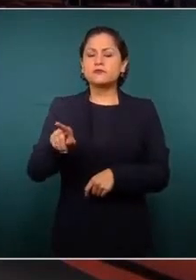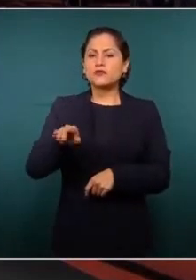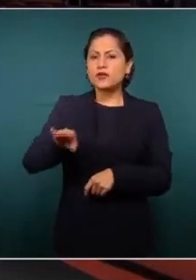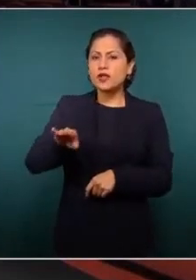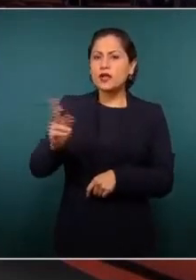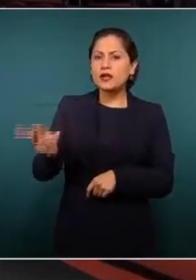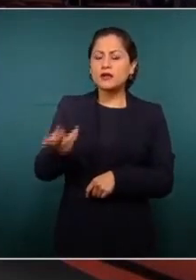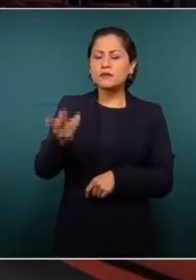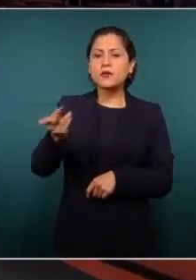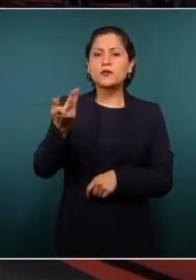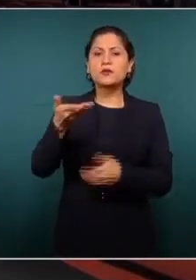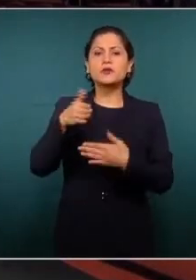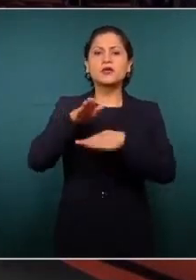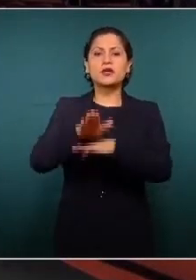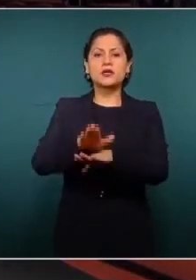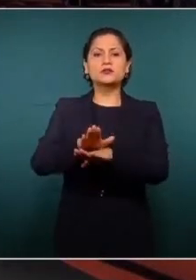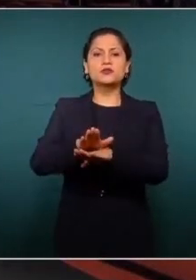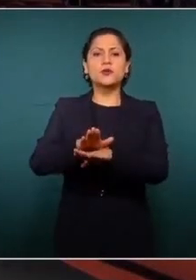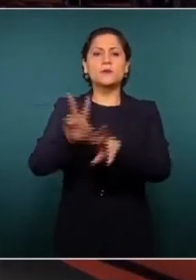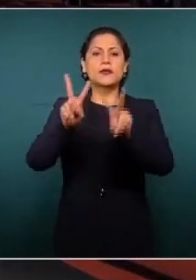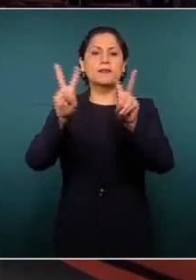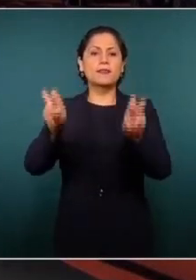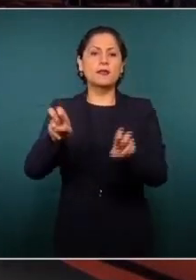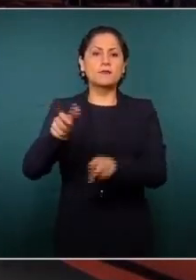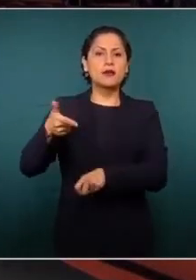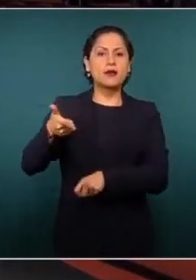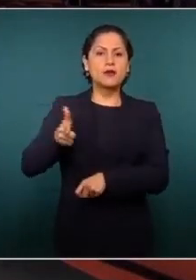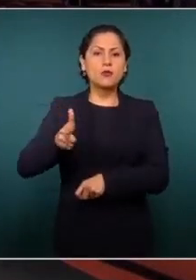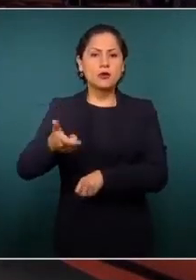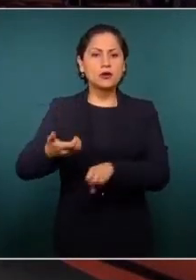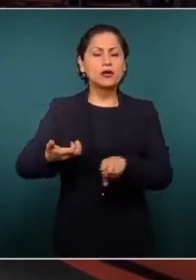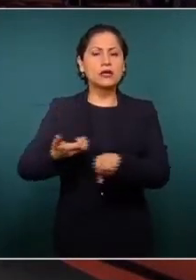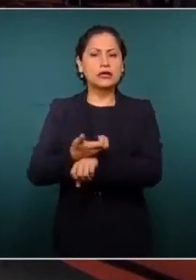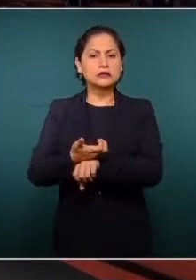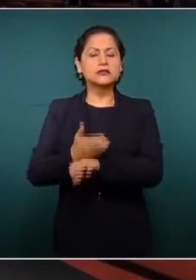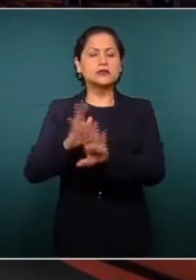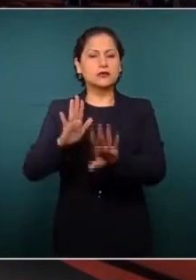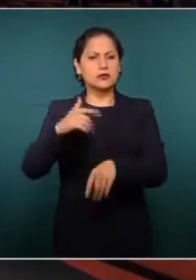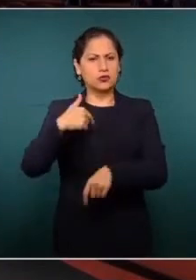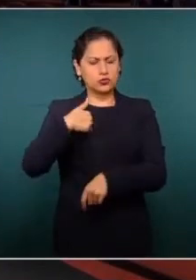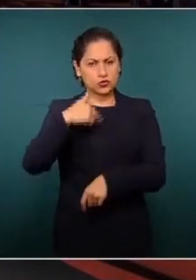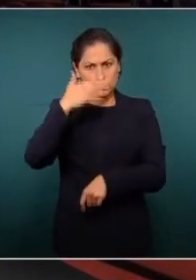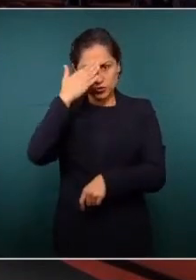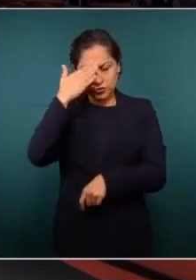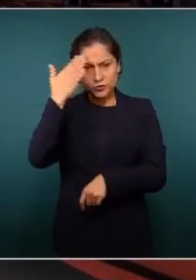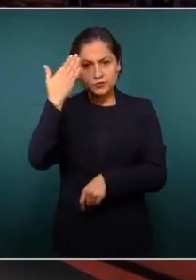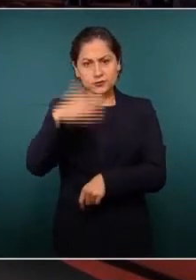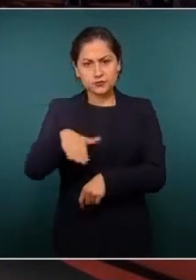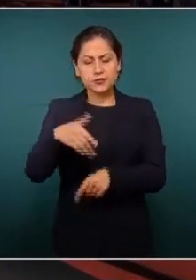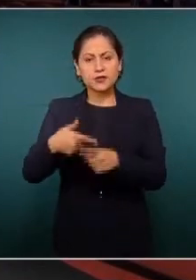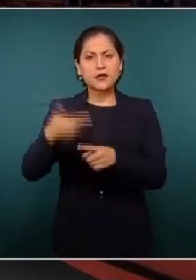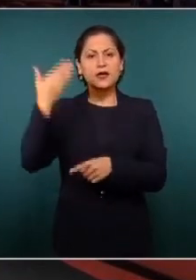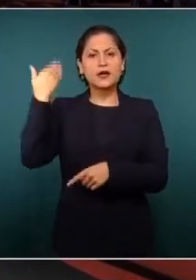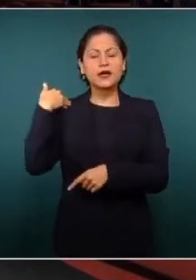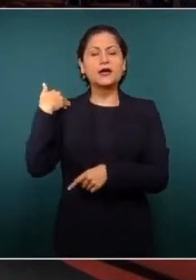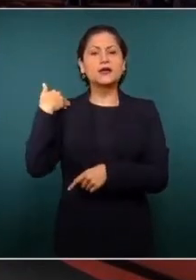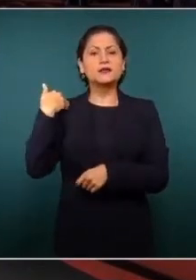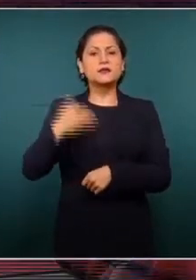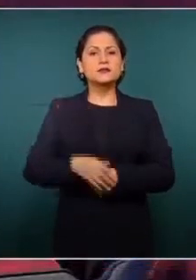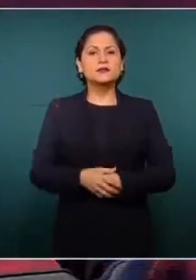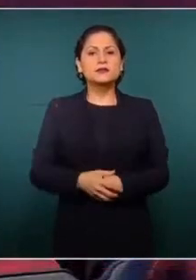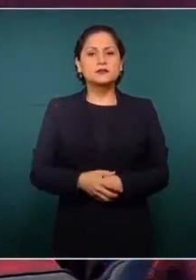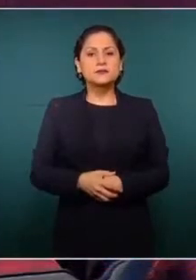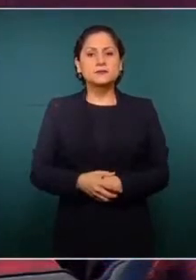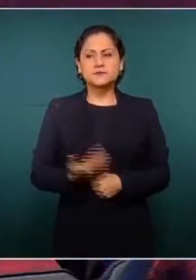una actualización sobre el tema guanajuato entiendo que por un lado el derivado de las intervenciones que